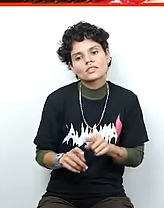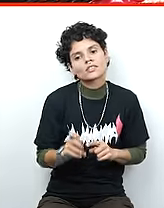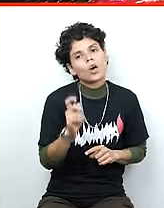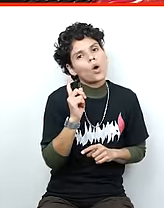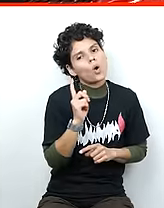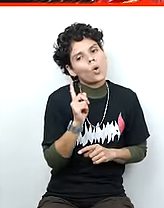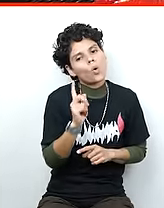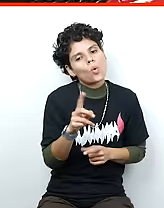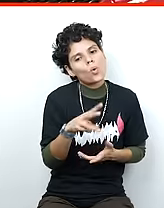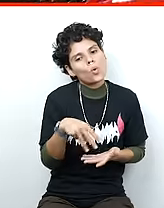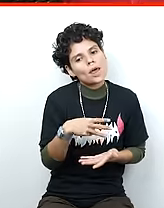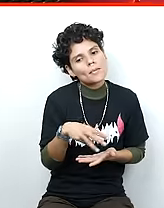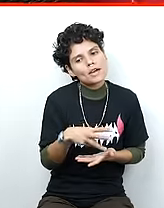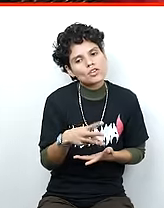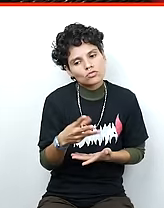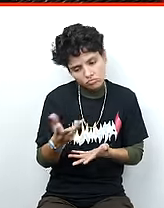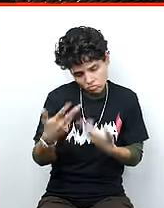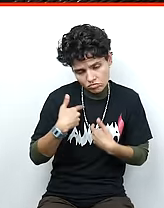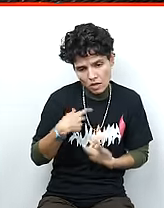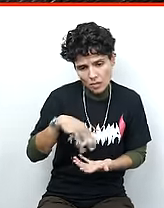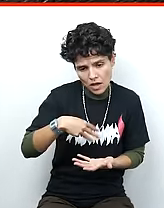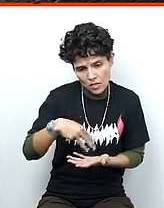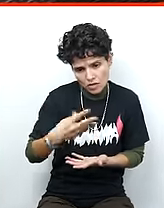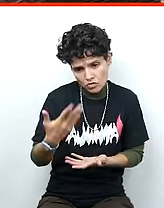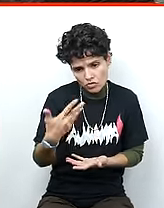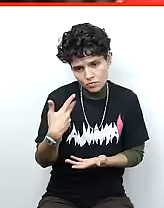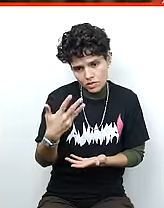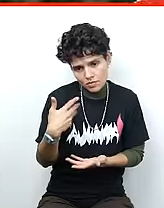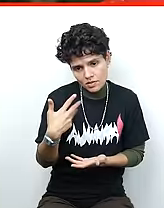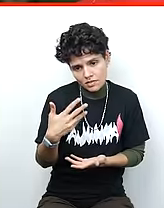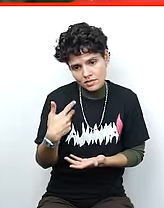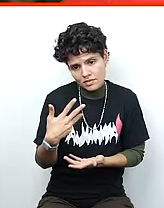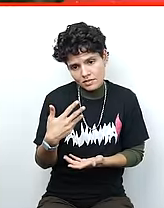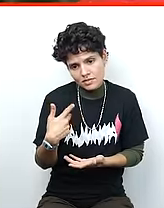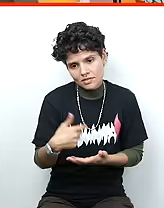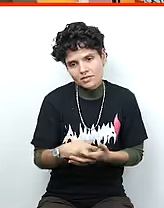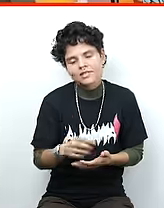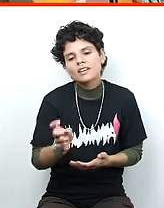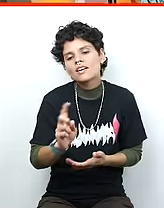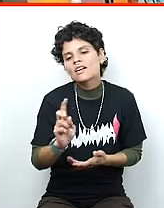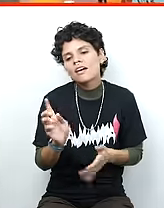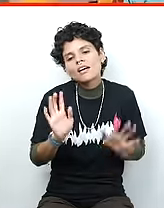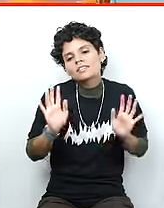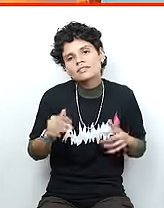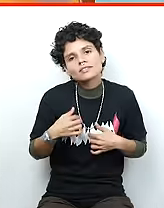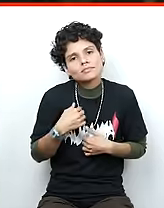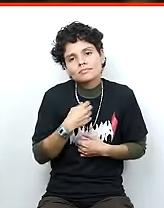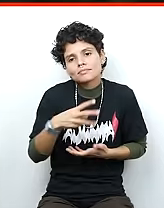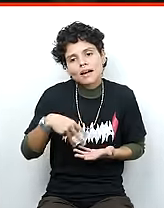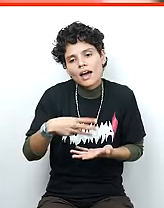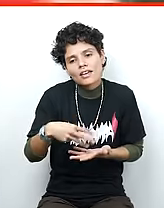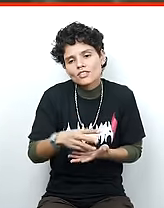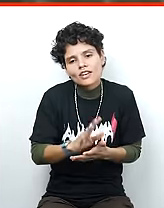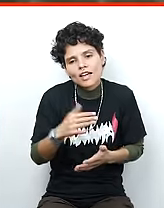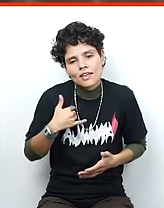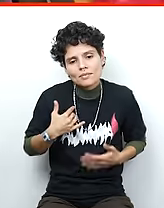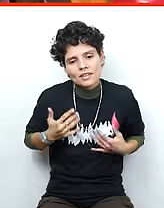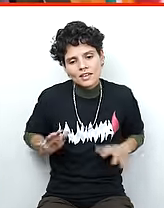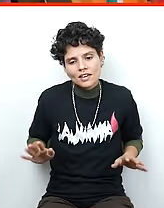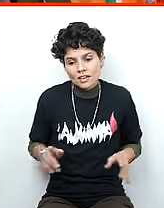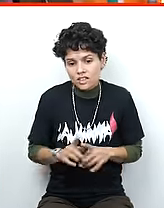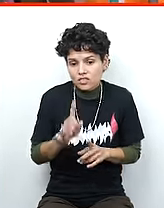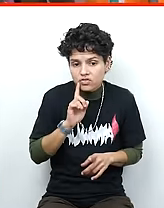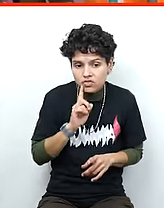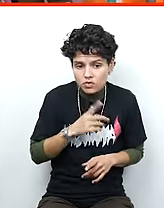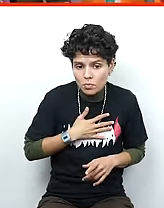queda una mayo. ¿Una mayo? Ya, sácate la mayo. ¿No tenías mostaza, igual? No, solo que hice mi mayo. Ahí fallaste.